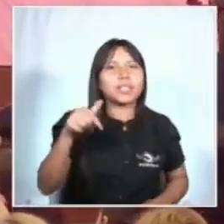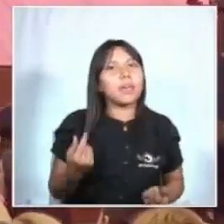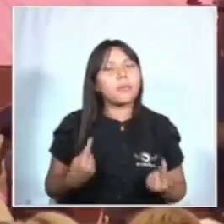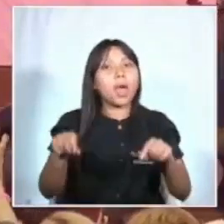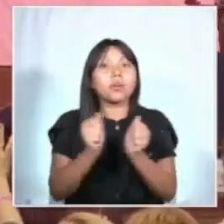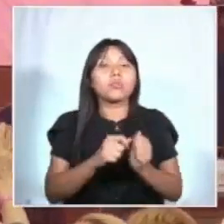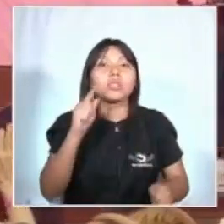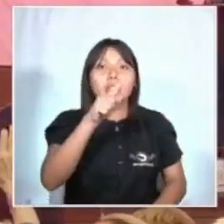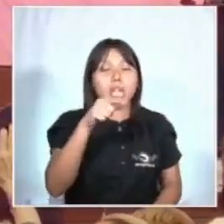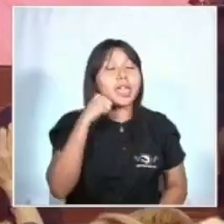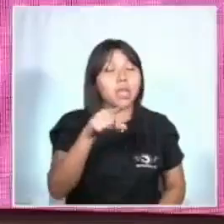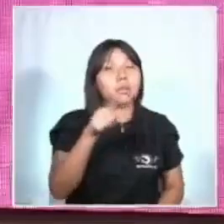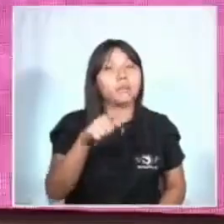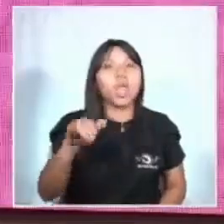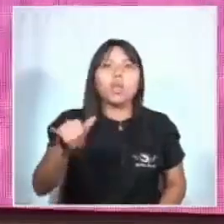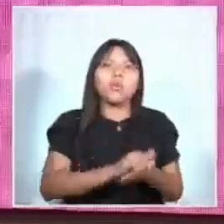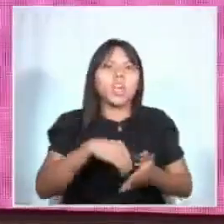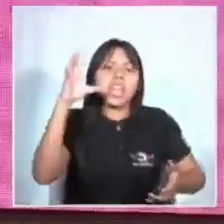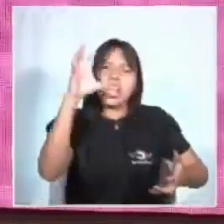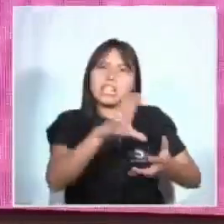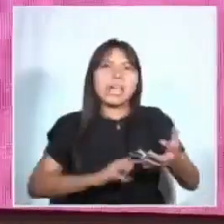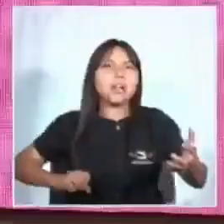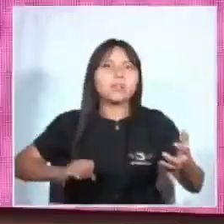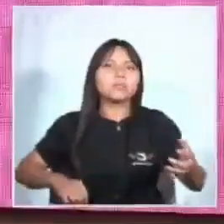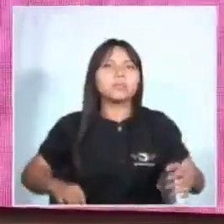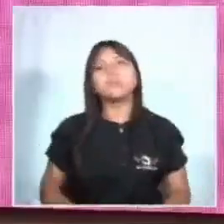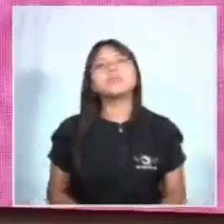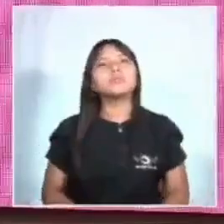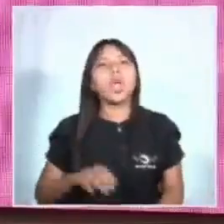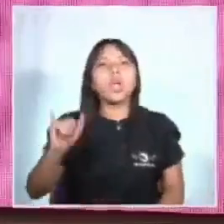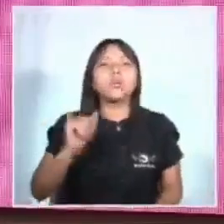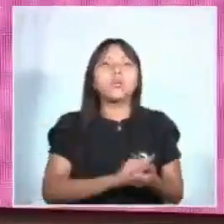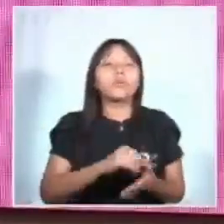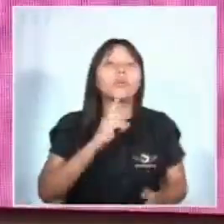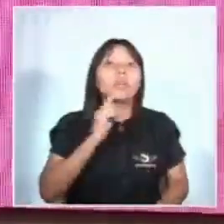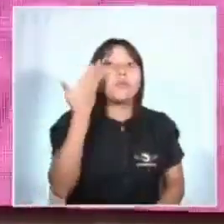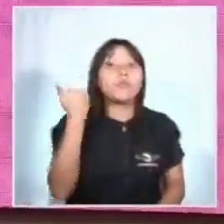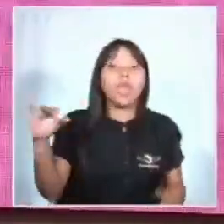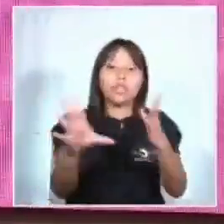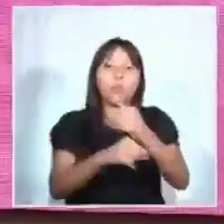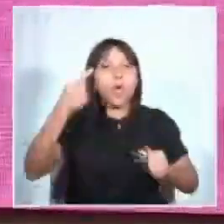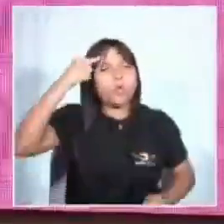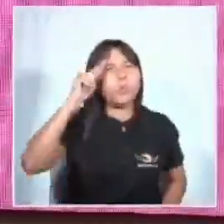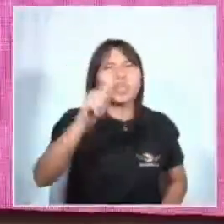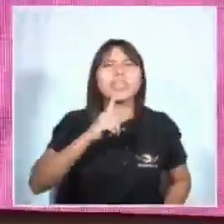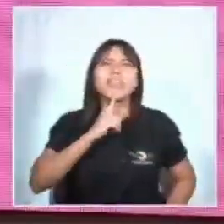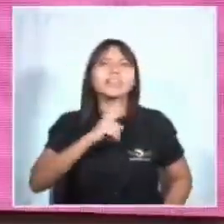que te robaron, lo que te usurparon, lo que fue tomado por ti está por derecho a tu